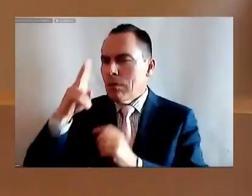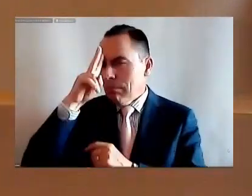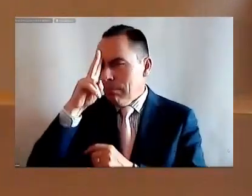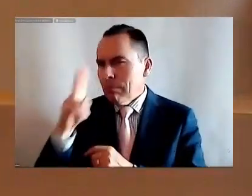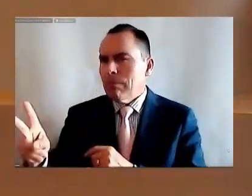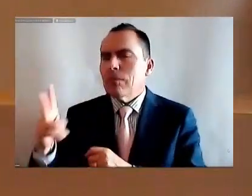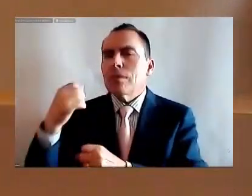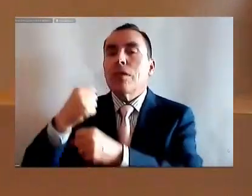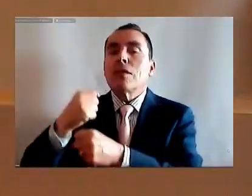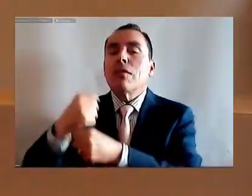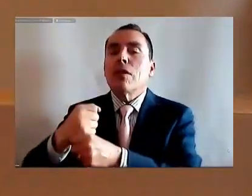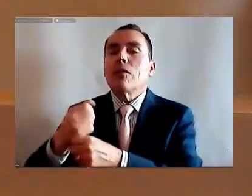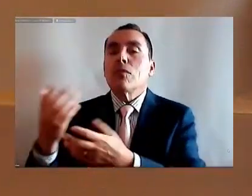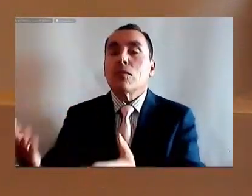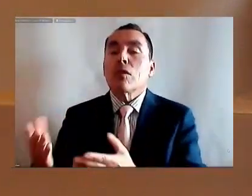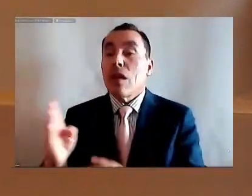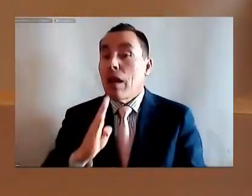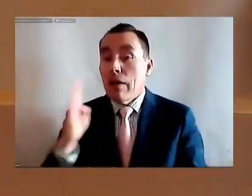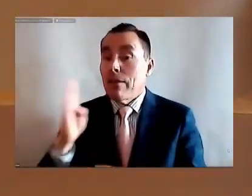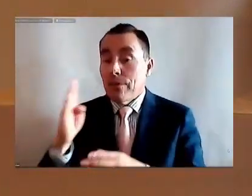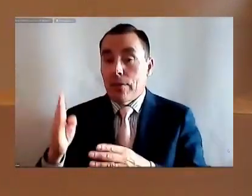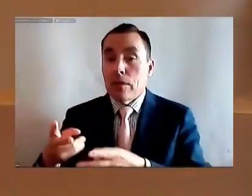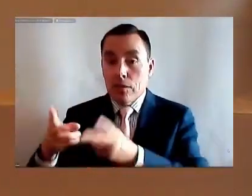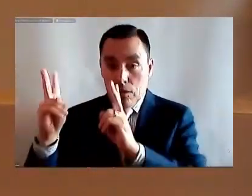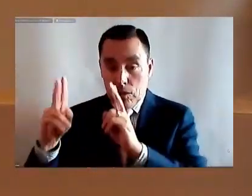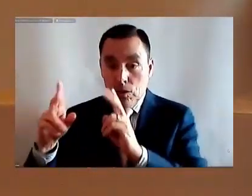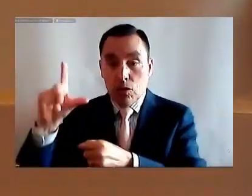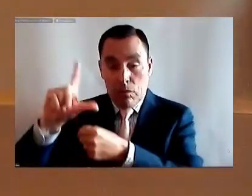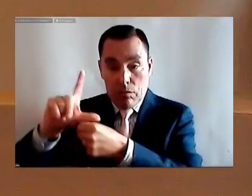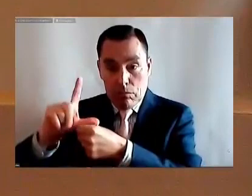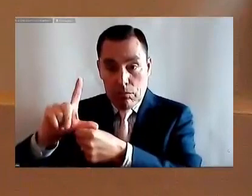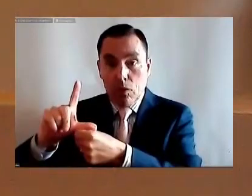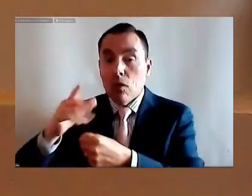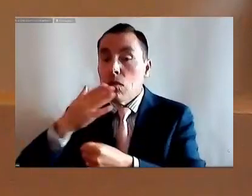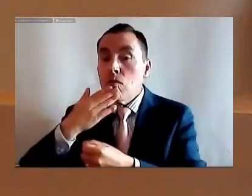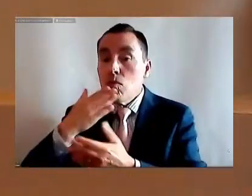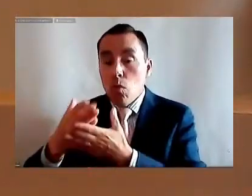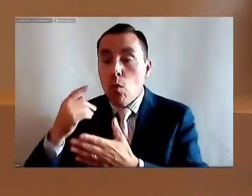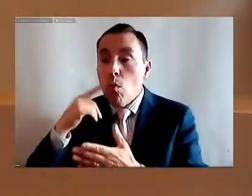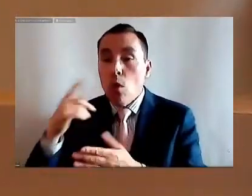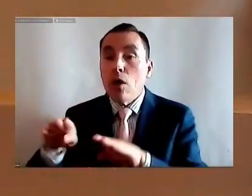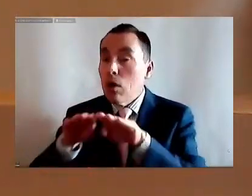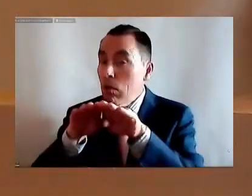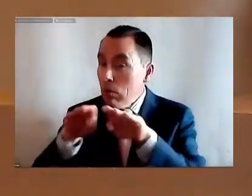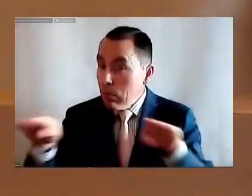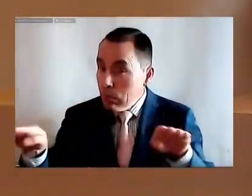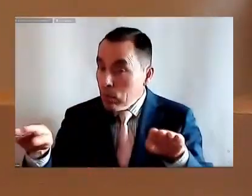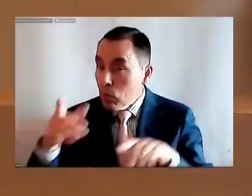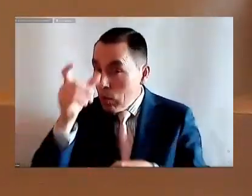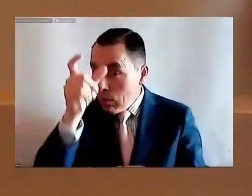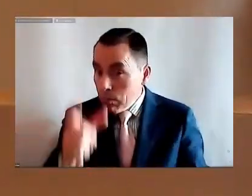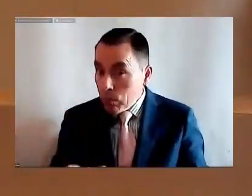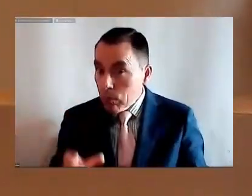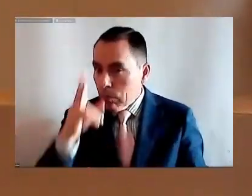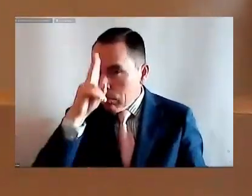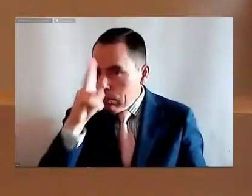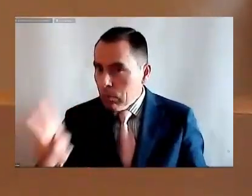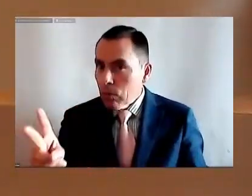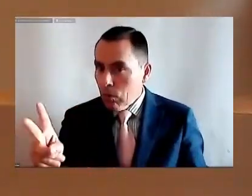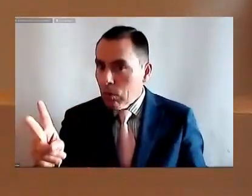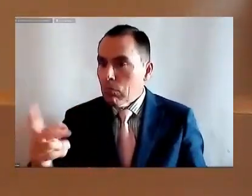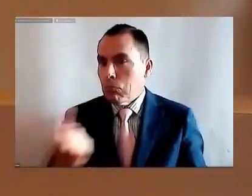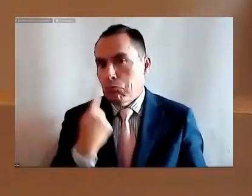clave que está en la base del derecho laboral y que se conecta con su derivado un poco, porque si las personas son dignas significa que son autónomas,